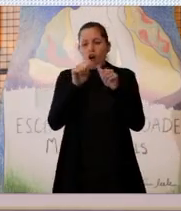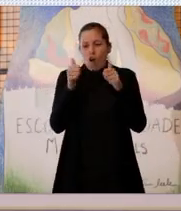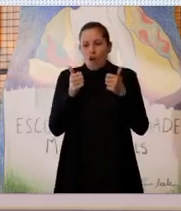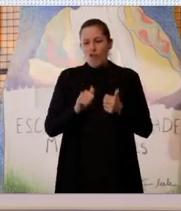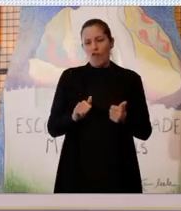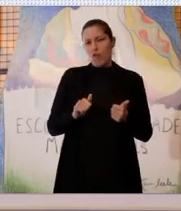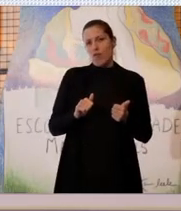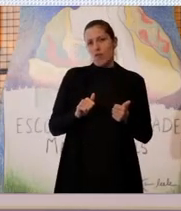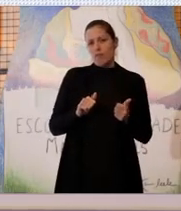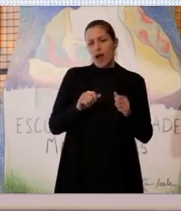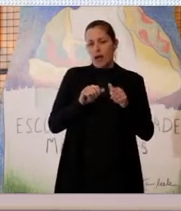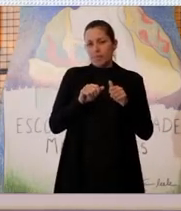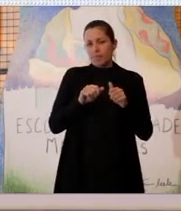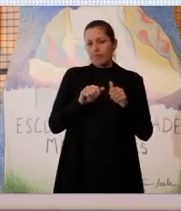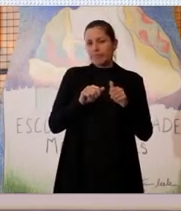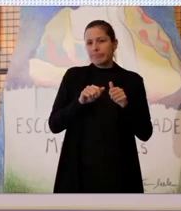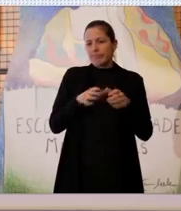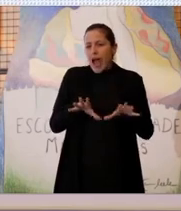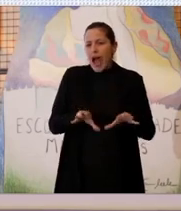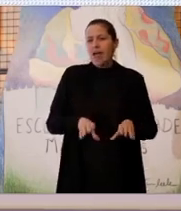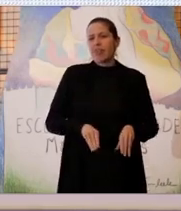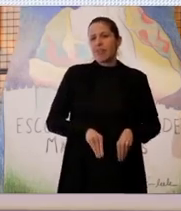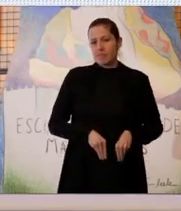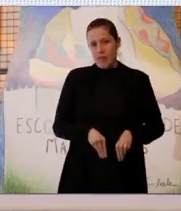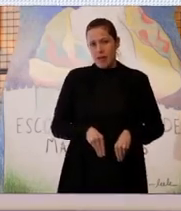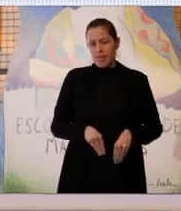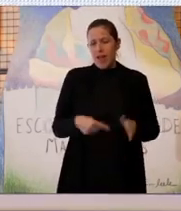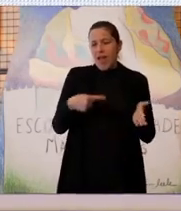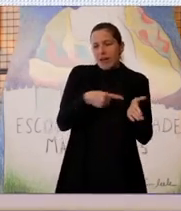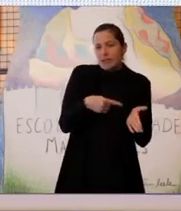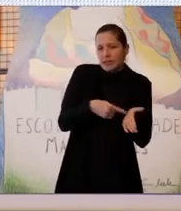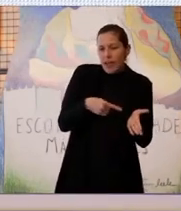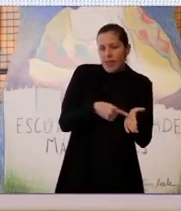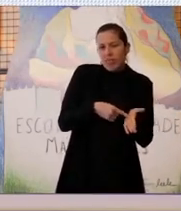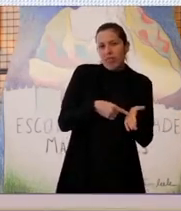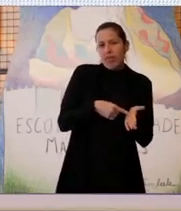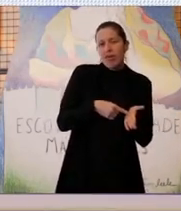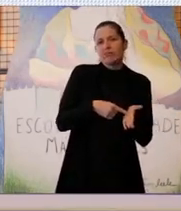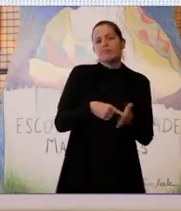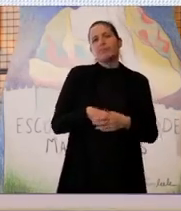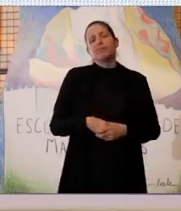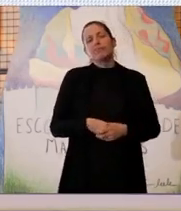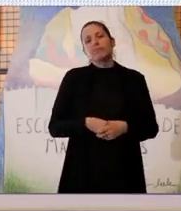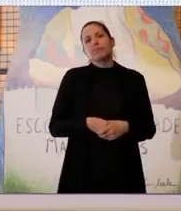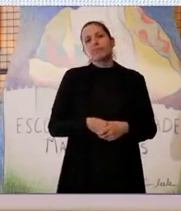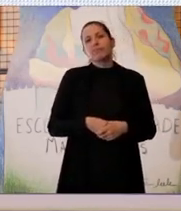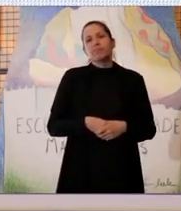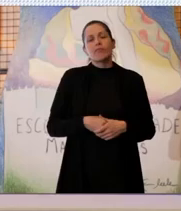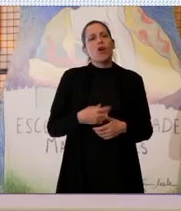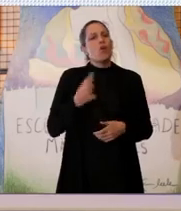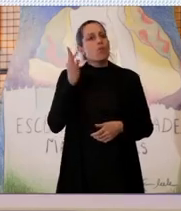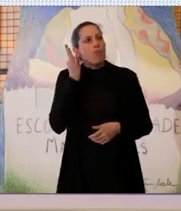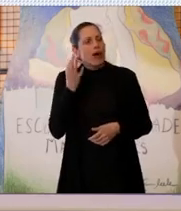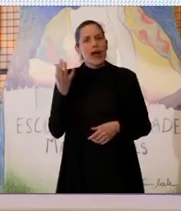los la exigencia del comportamiento de las mujeres como como aceptable